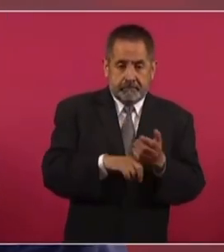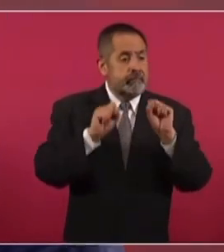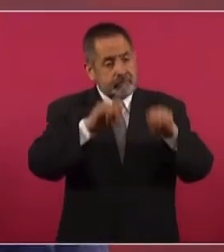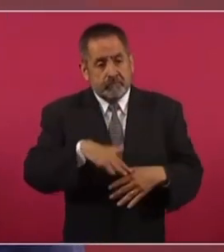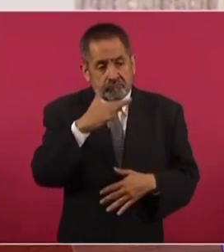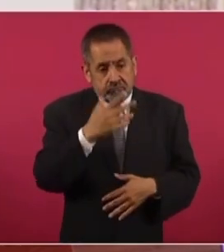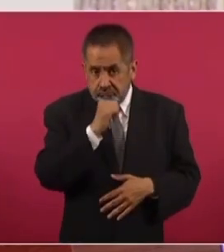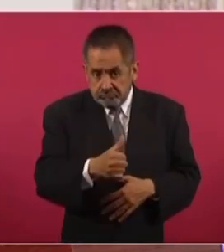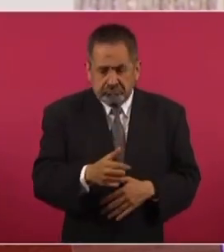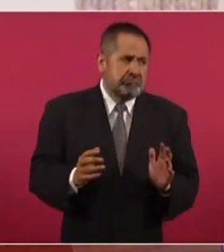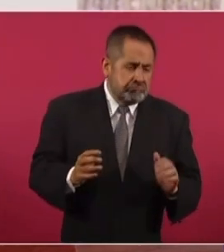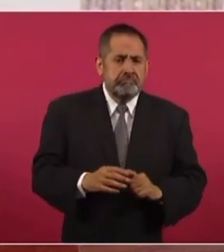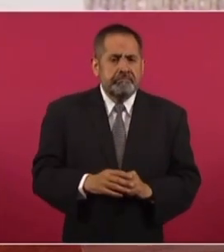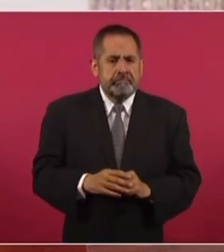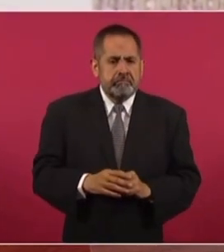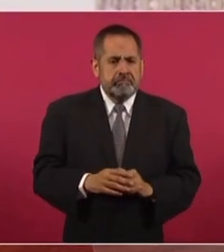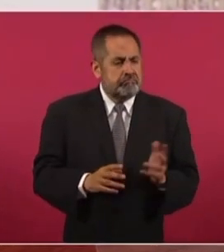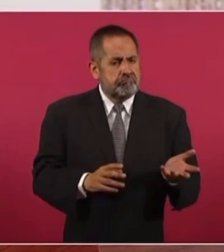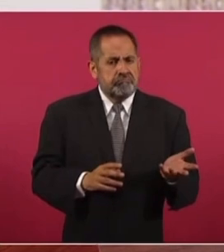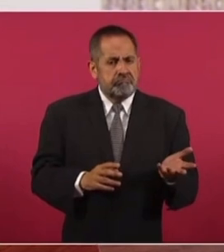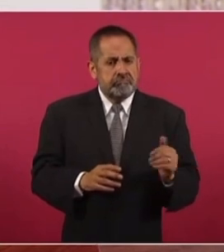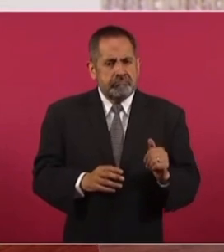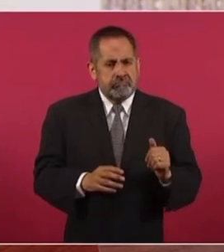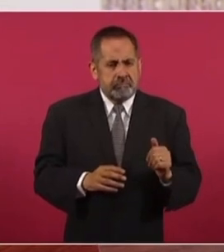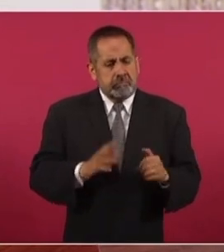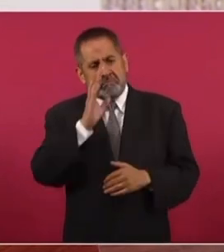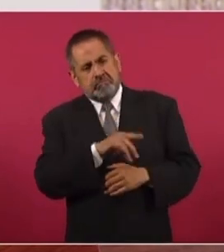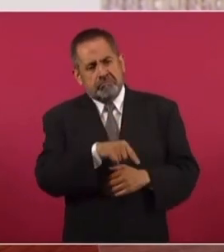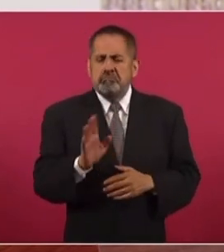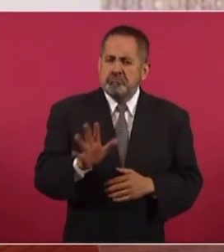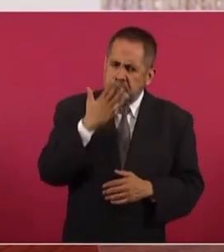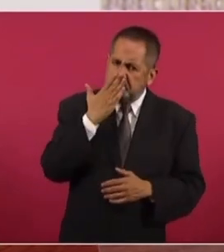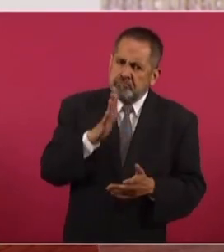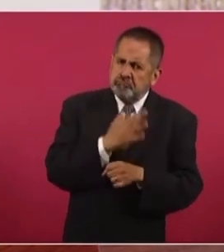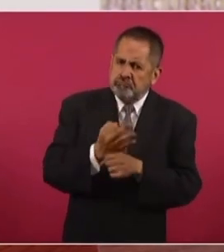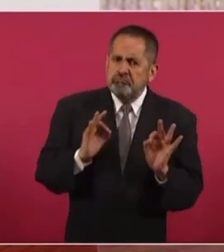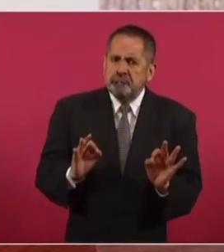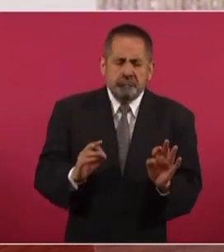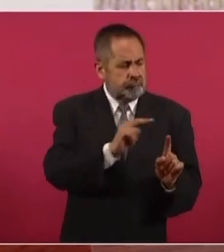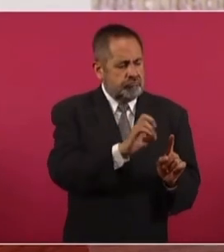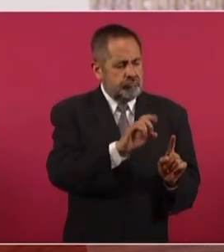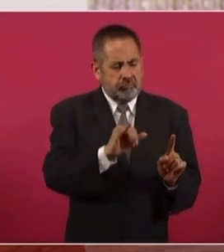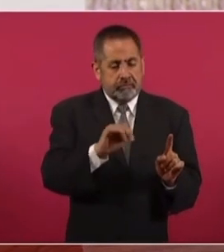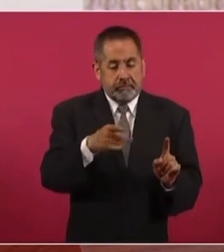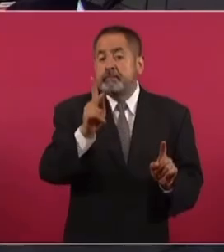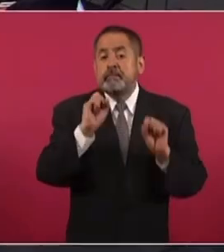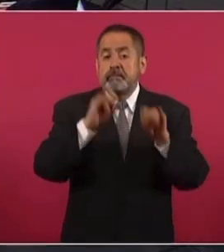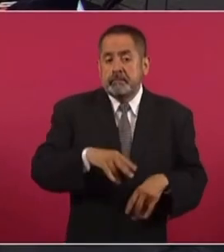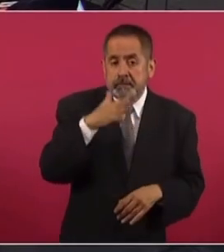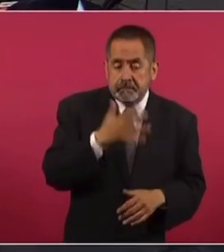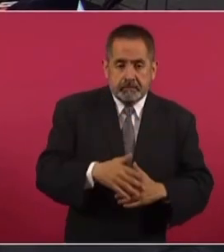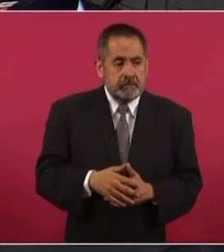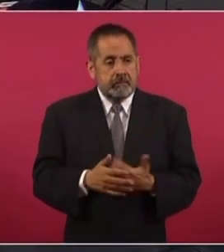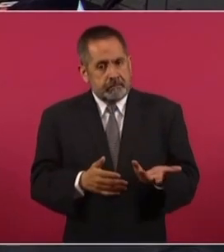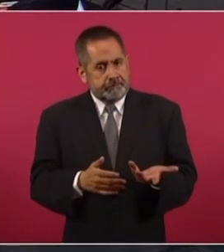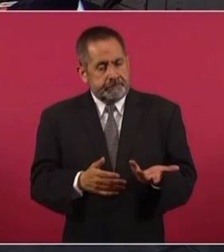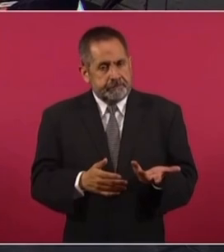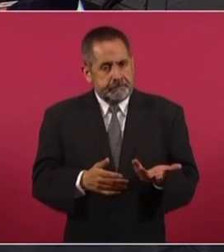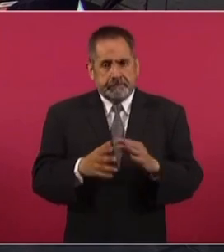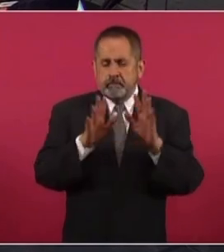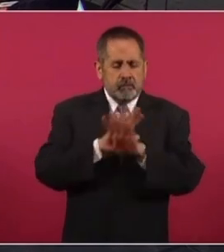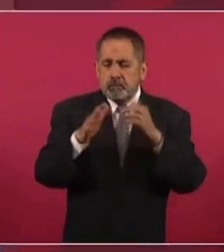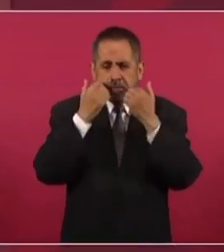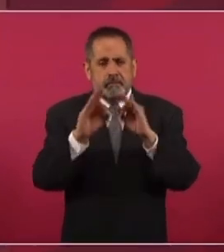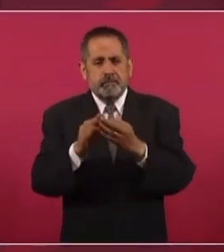corrupción no serían del todo mal es que se puede tratar del